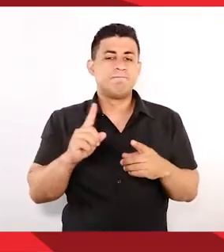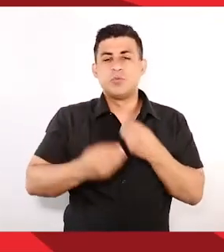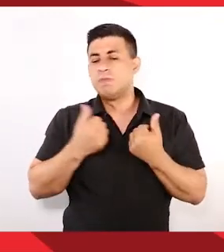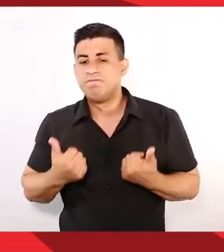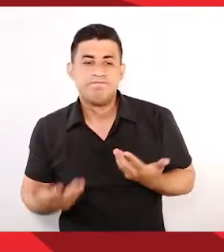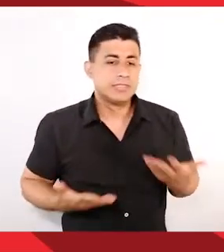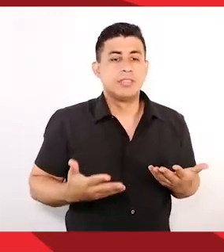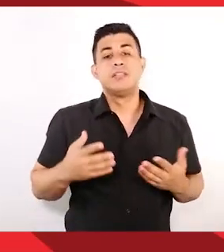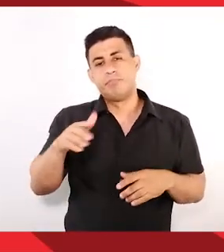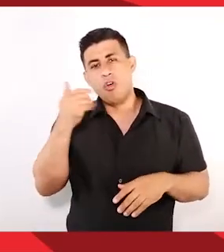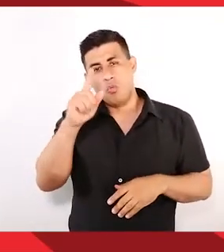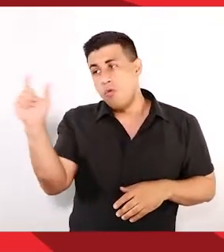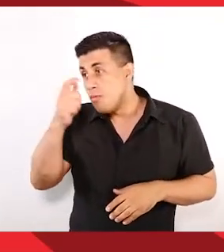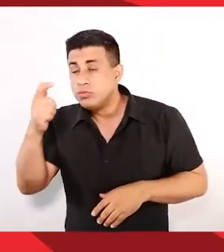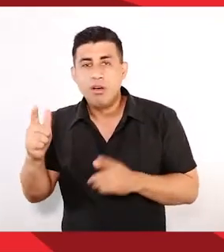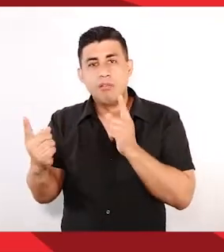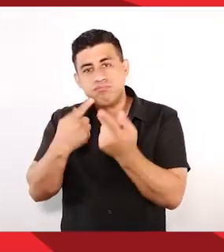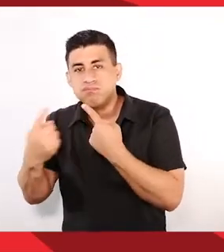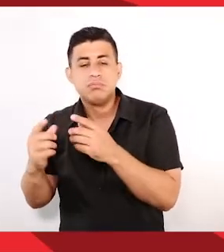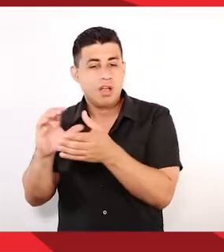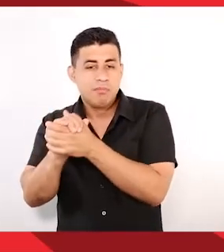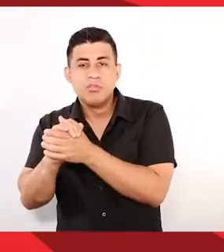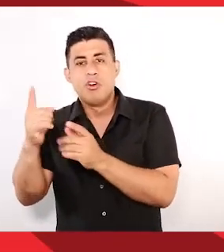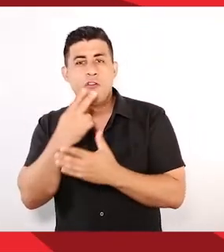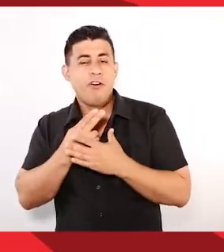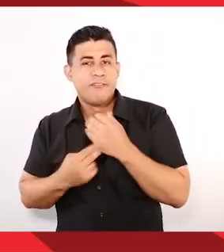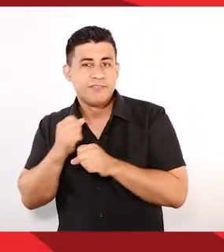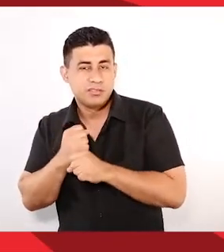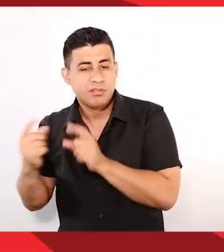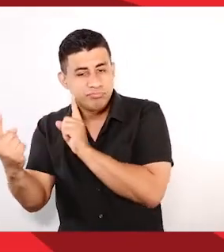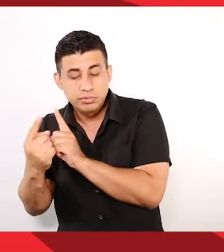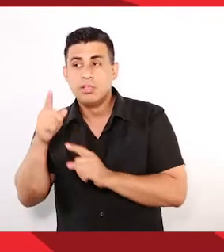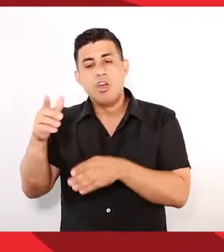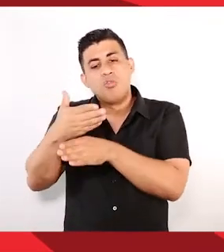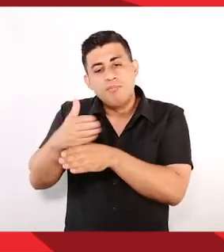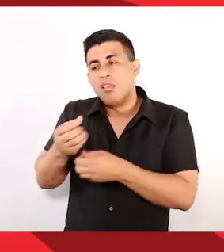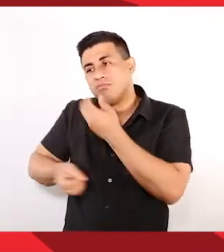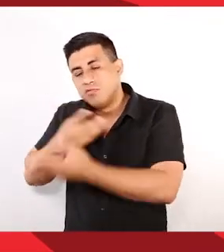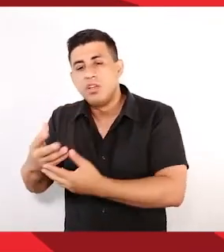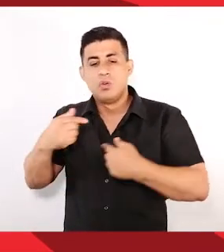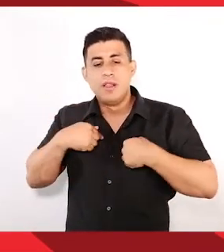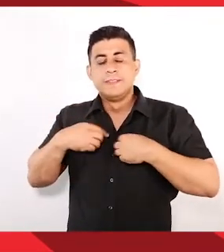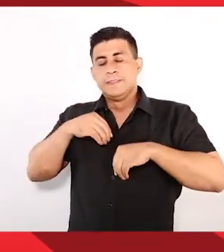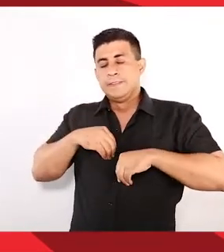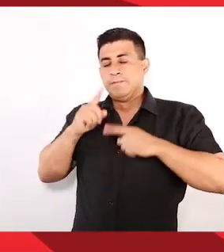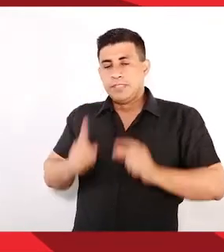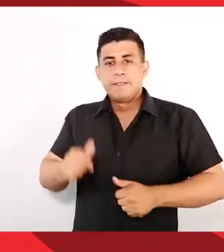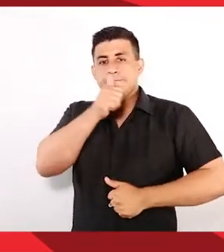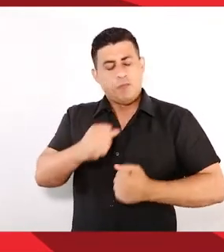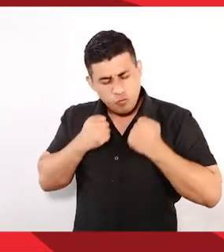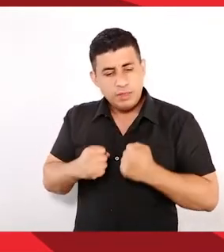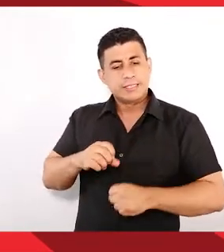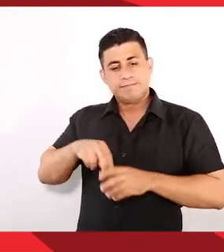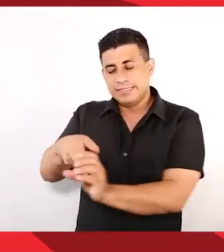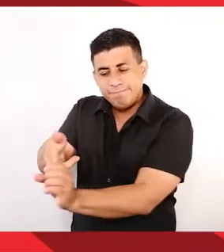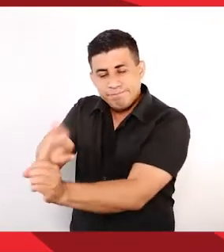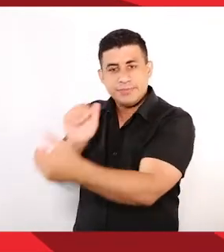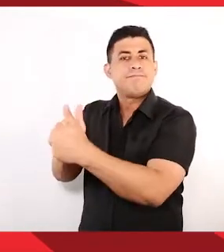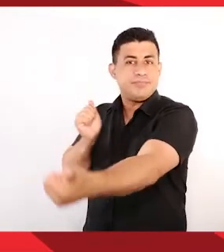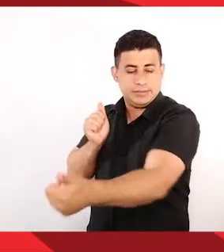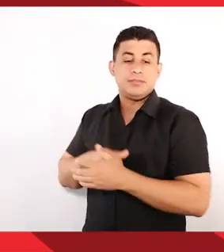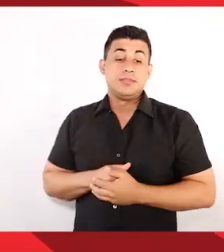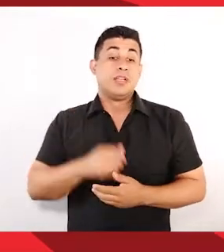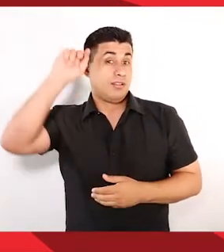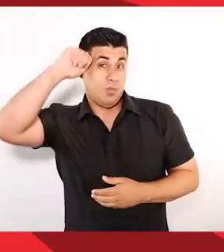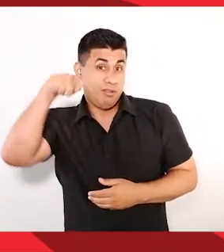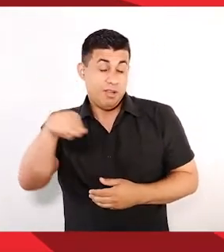que no te hace bien, busca conversarlo con personas de confianza, compártelo y toma fuerza para salir de esa